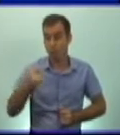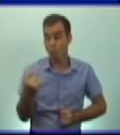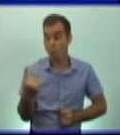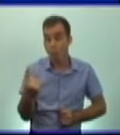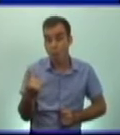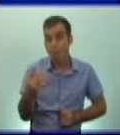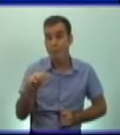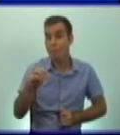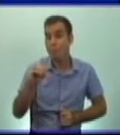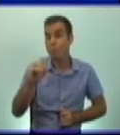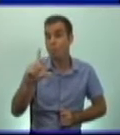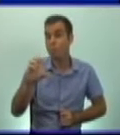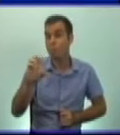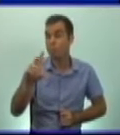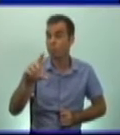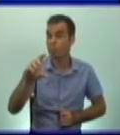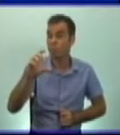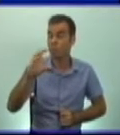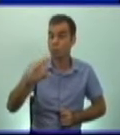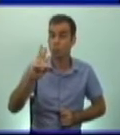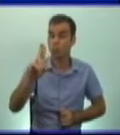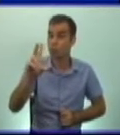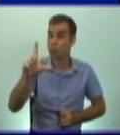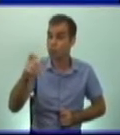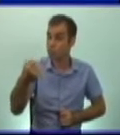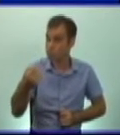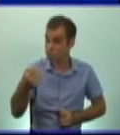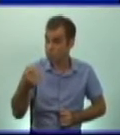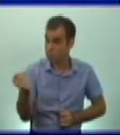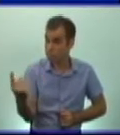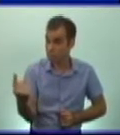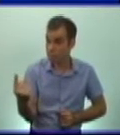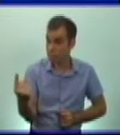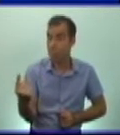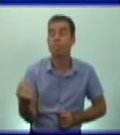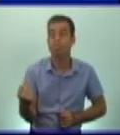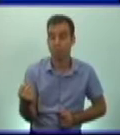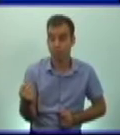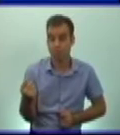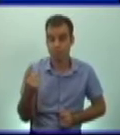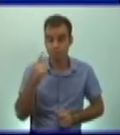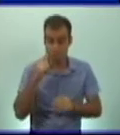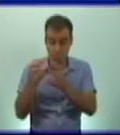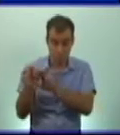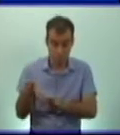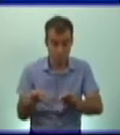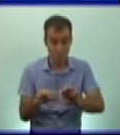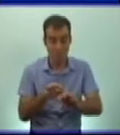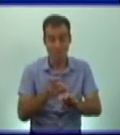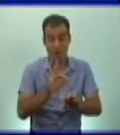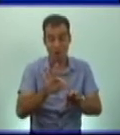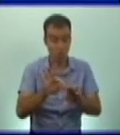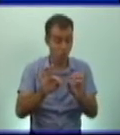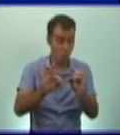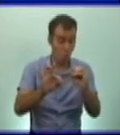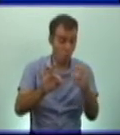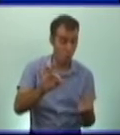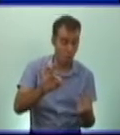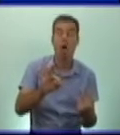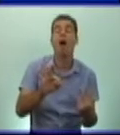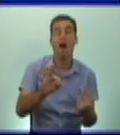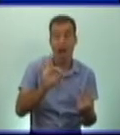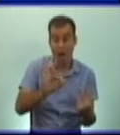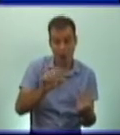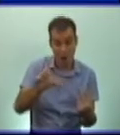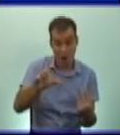sustancia, reaccionan 8 moléculas de dioxígeno y se producen 8 moléculas